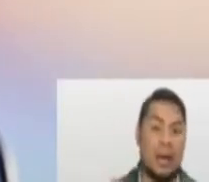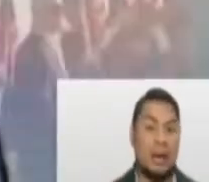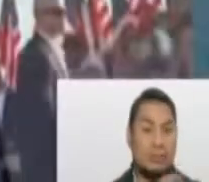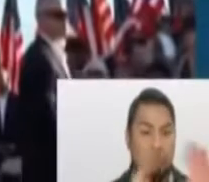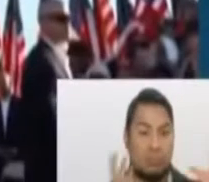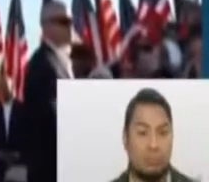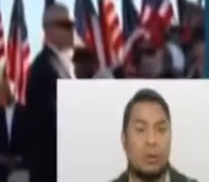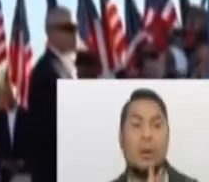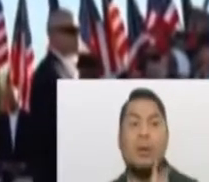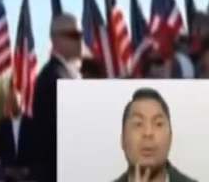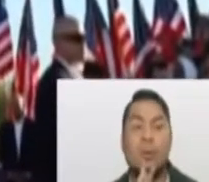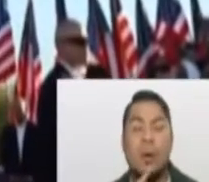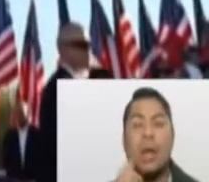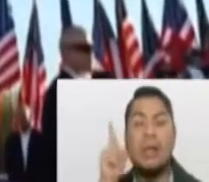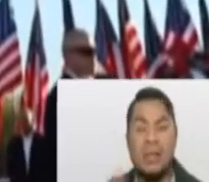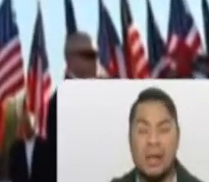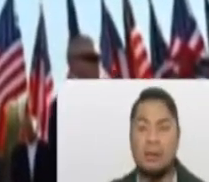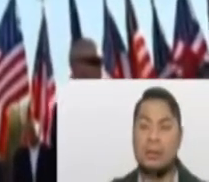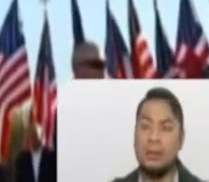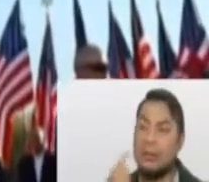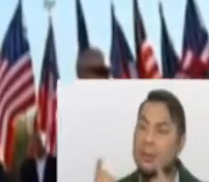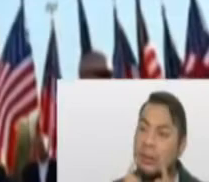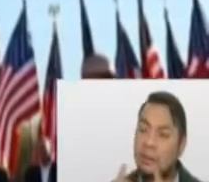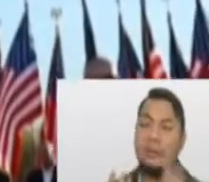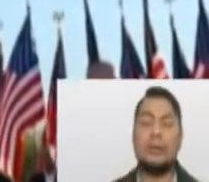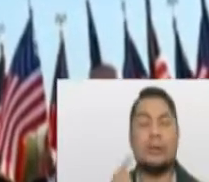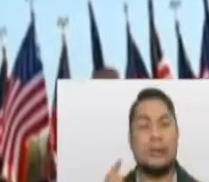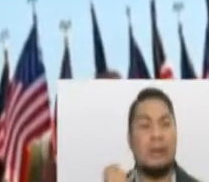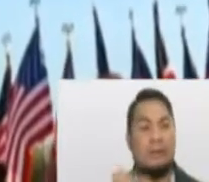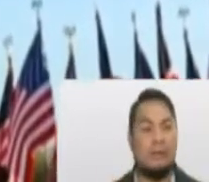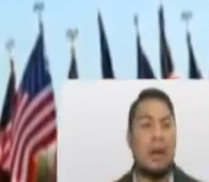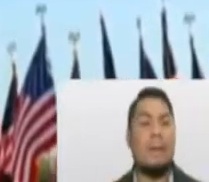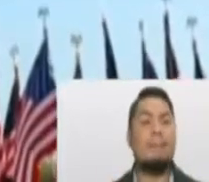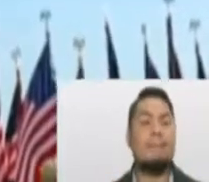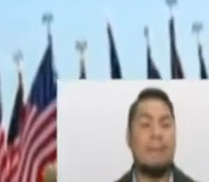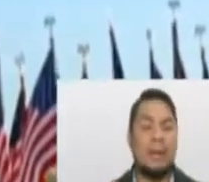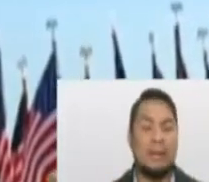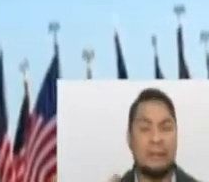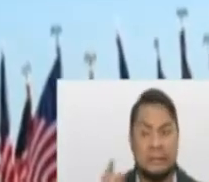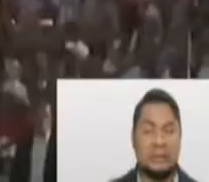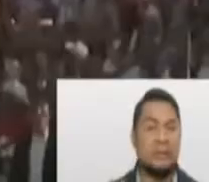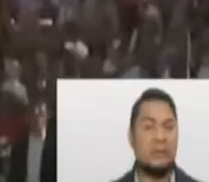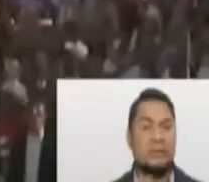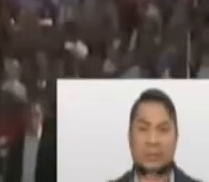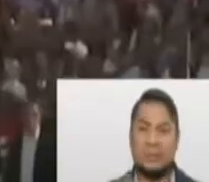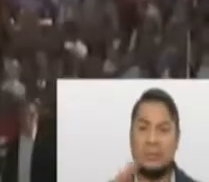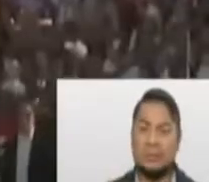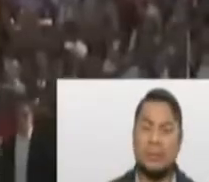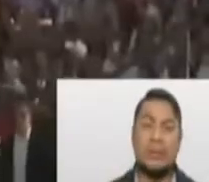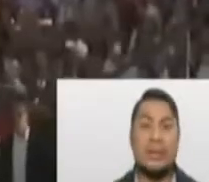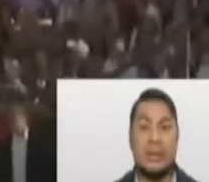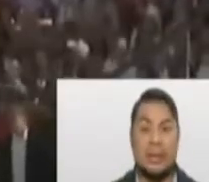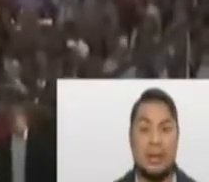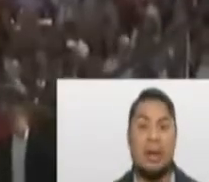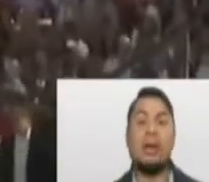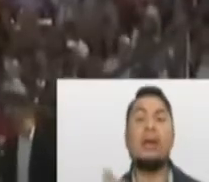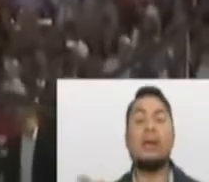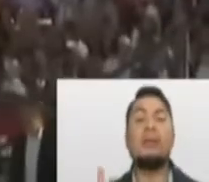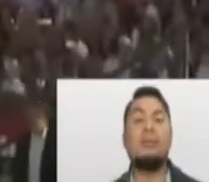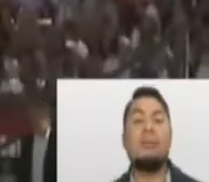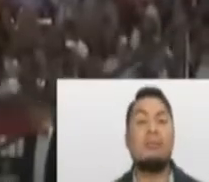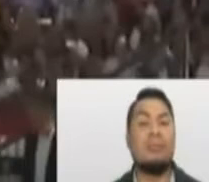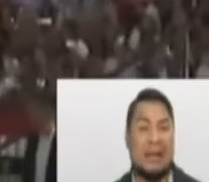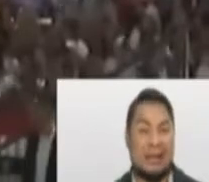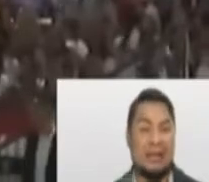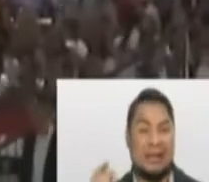se debe exigir la negociación inmediata de un final pacífico de ese conflicto. Asimismo, Trump culpó de la situación